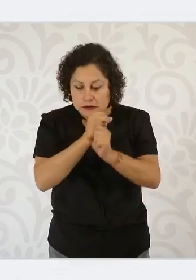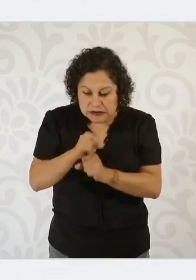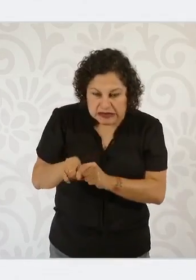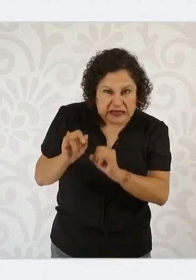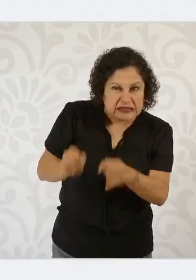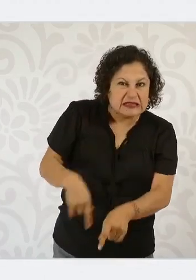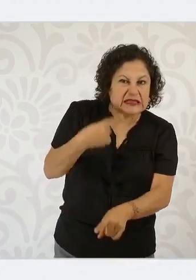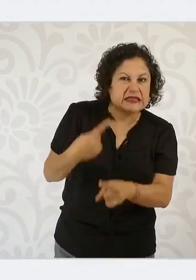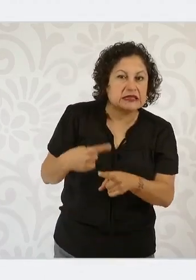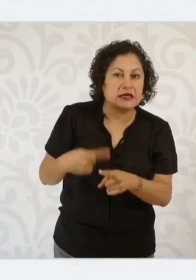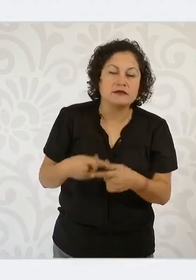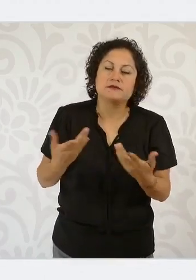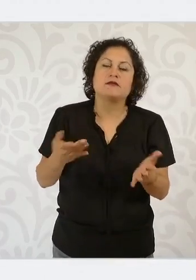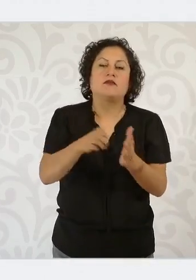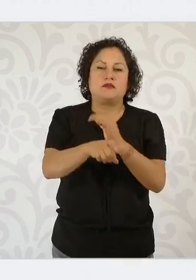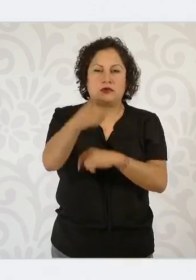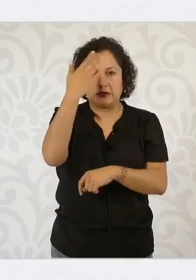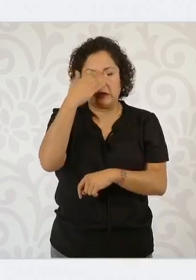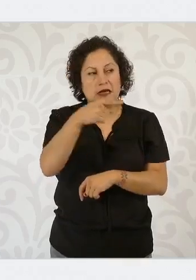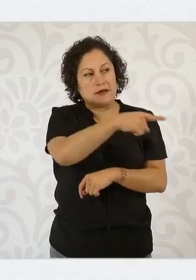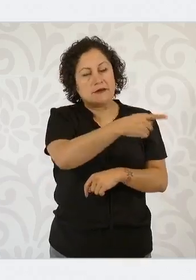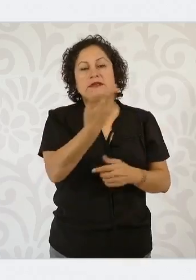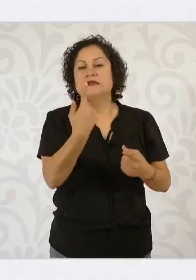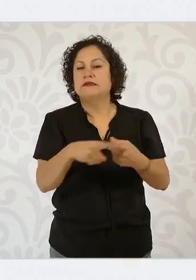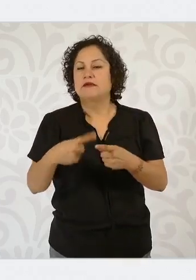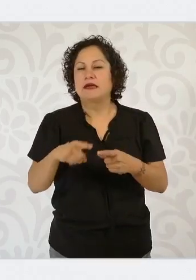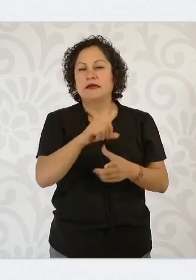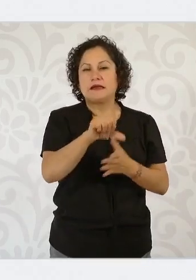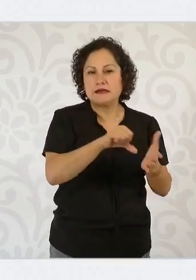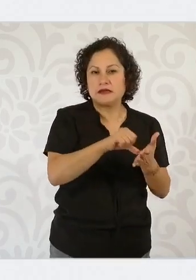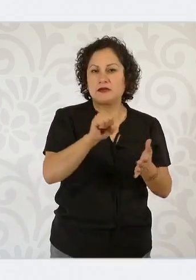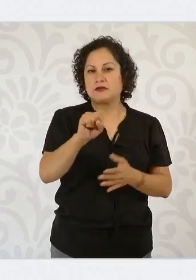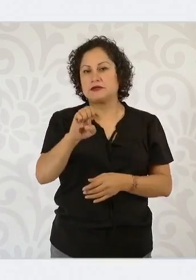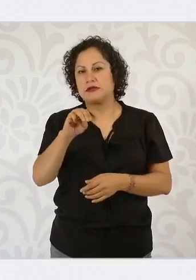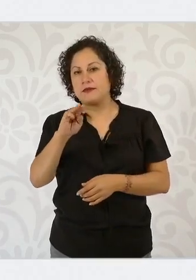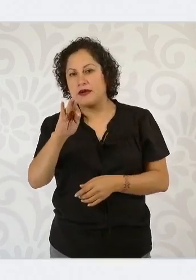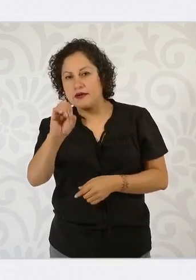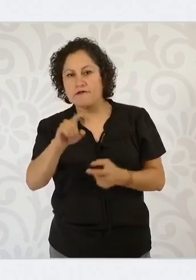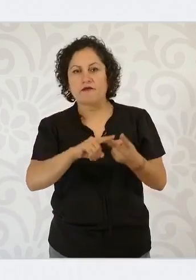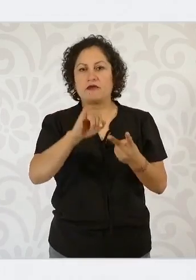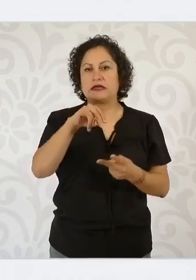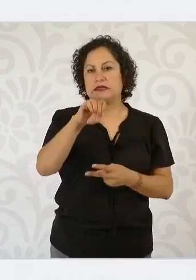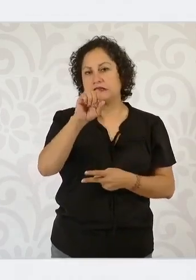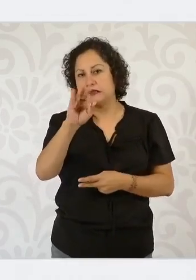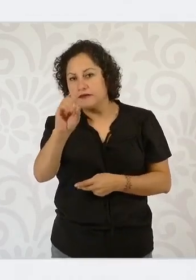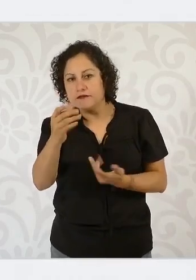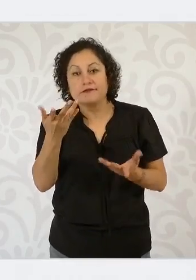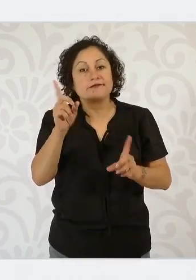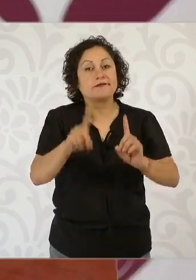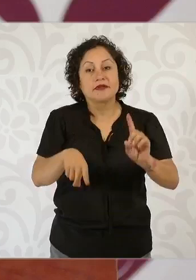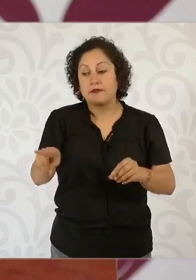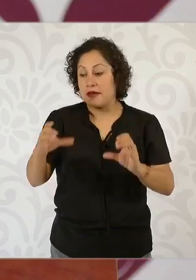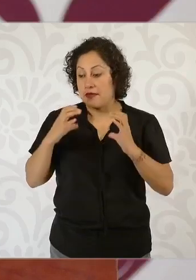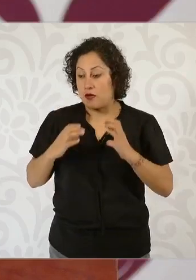eso se hace en los EMEFOS, en los INCIFOS, dependiendo de en qué lugar esté, si está en una